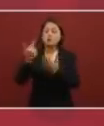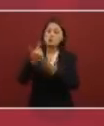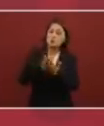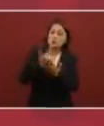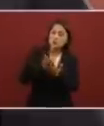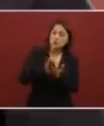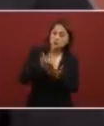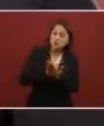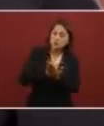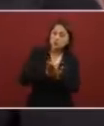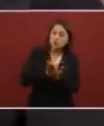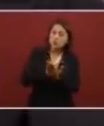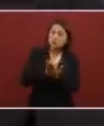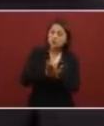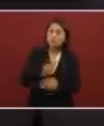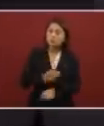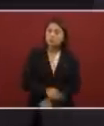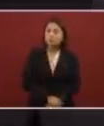que